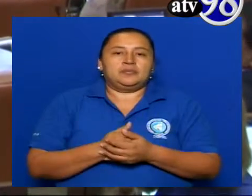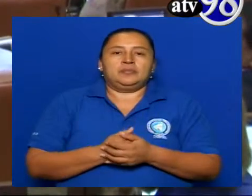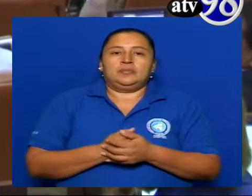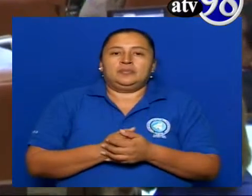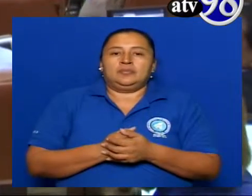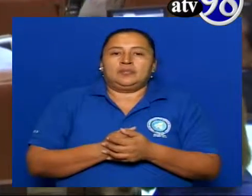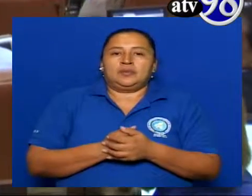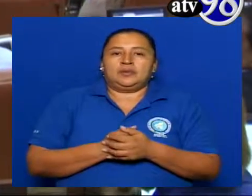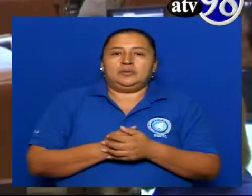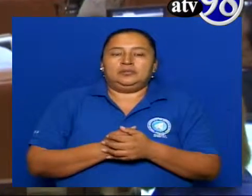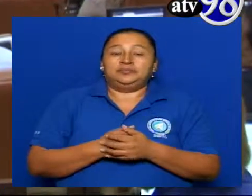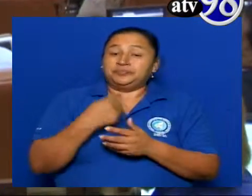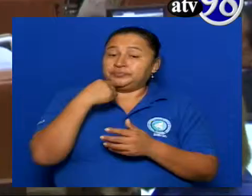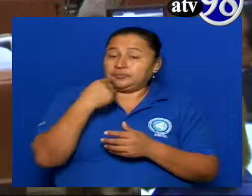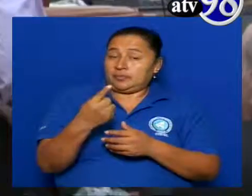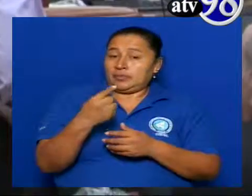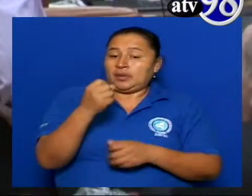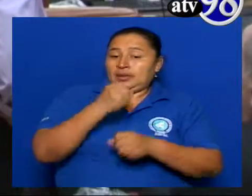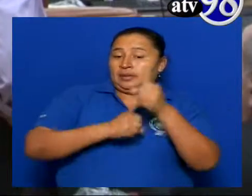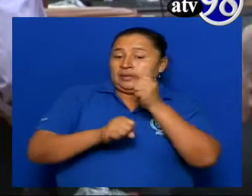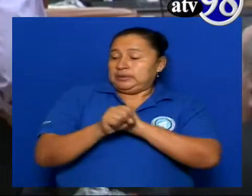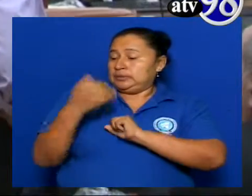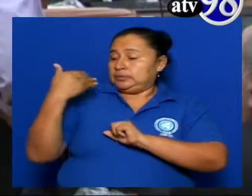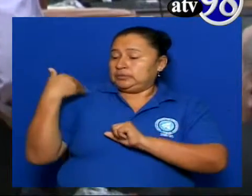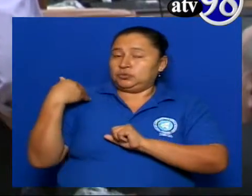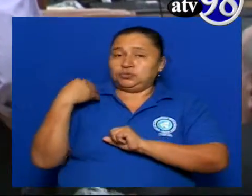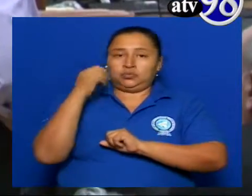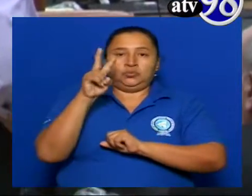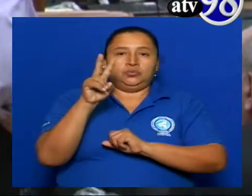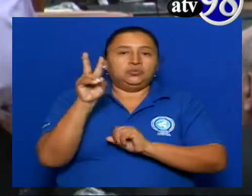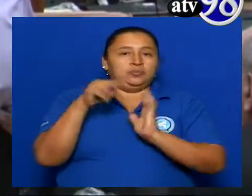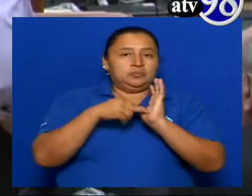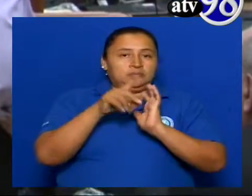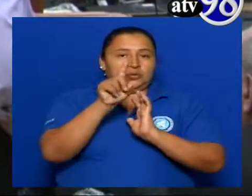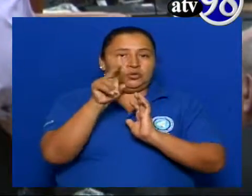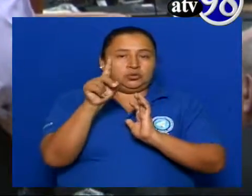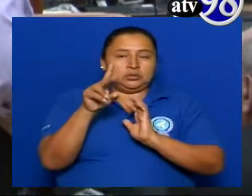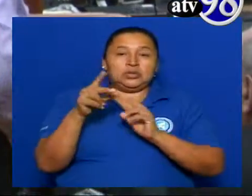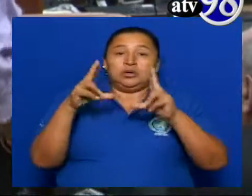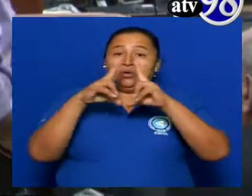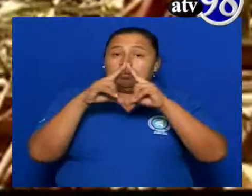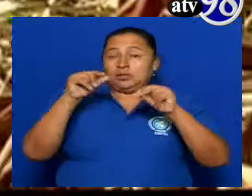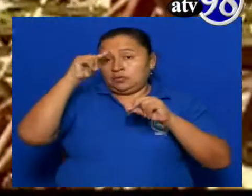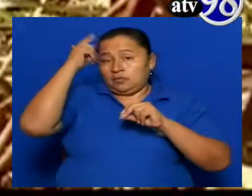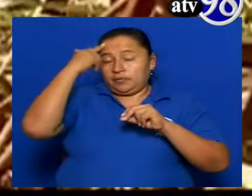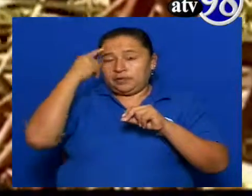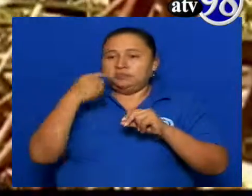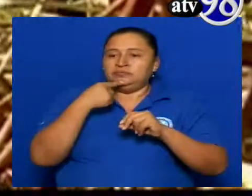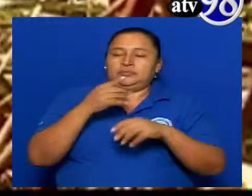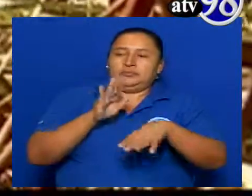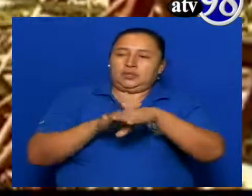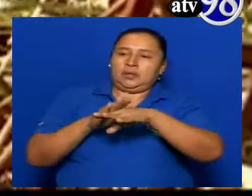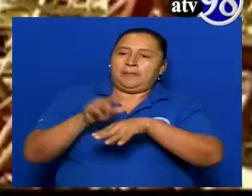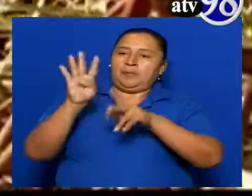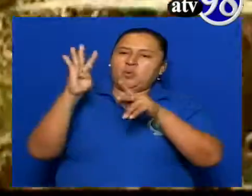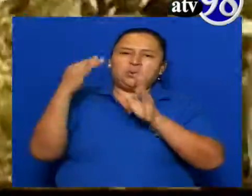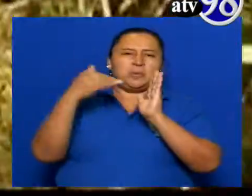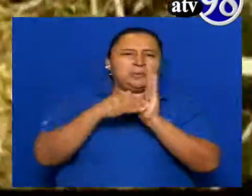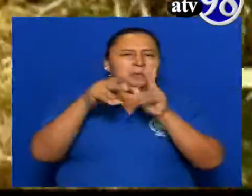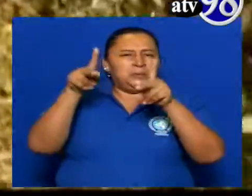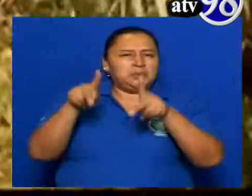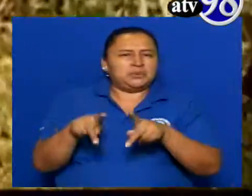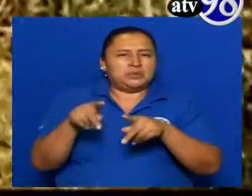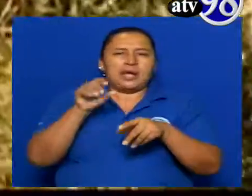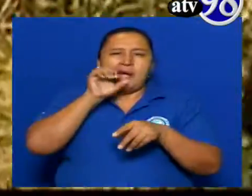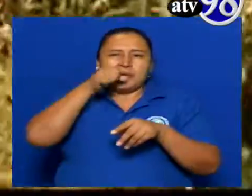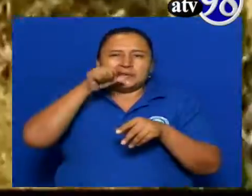En el año 2012, el gobierno de Nicaragua dio respuesta a las demandas de los más de 4.000 cañeros aglutinados